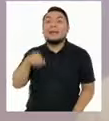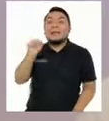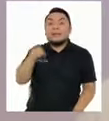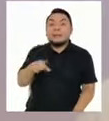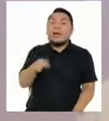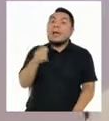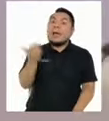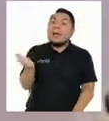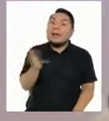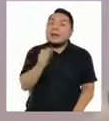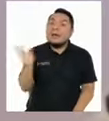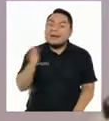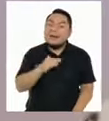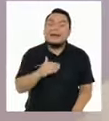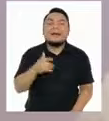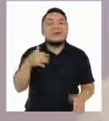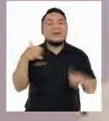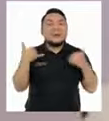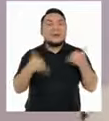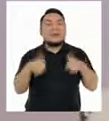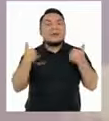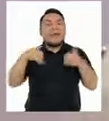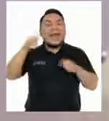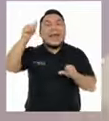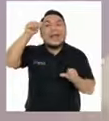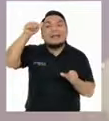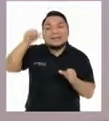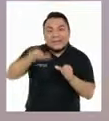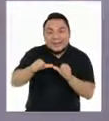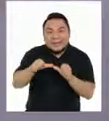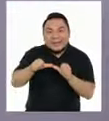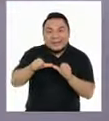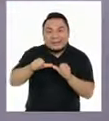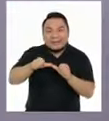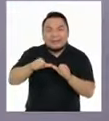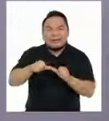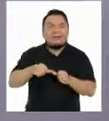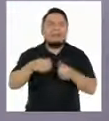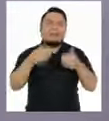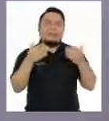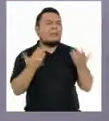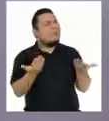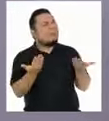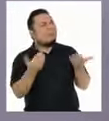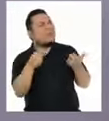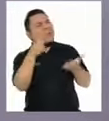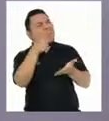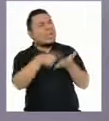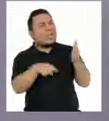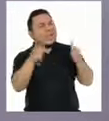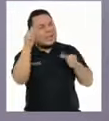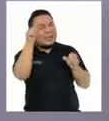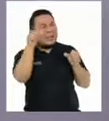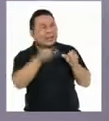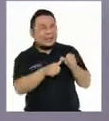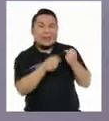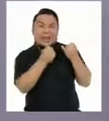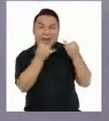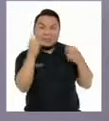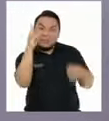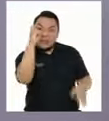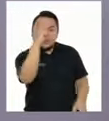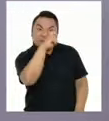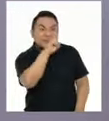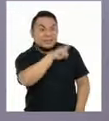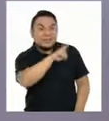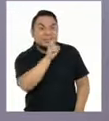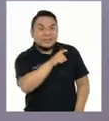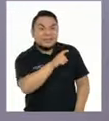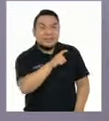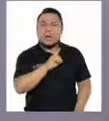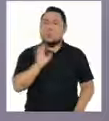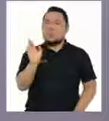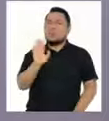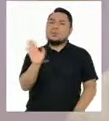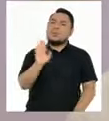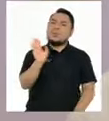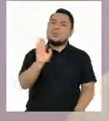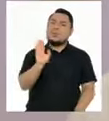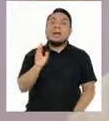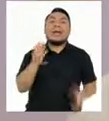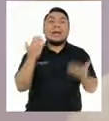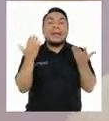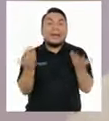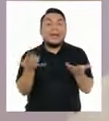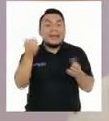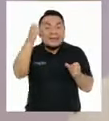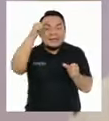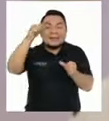Vamos a jugar a recordar. ¿Y qué vamos a recordar? ¿Algo muy difícil? No. Vamos